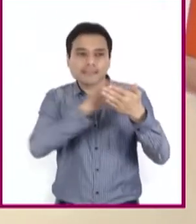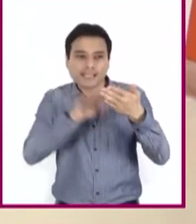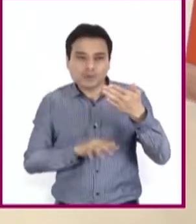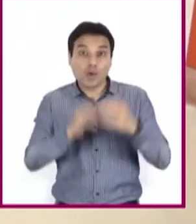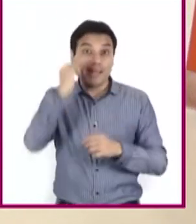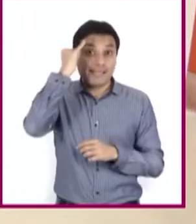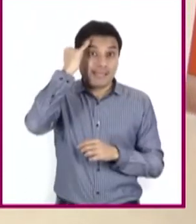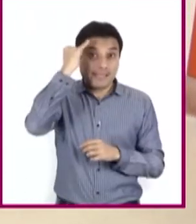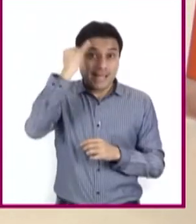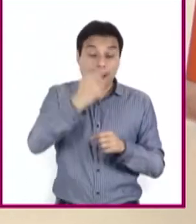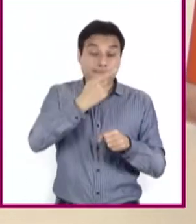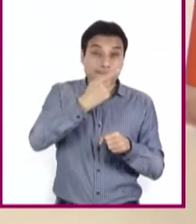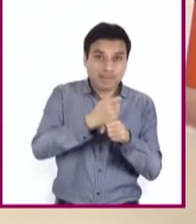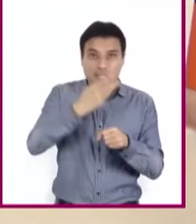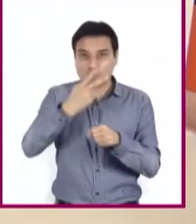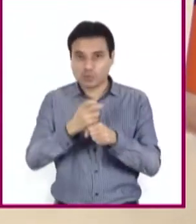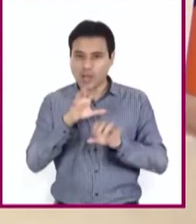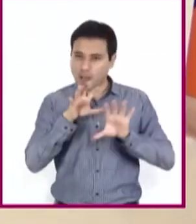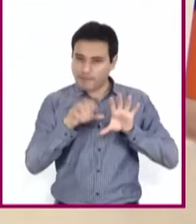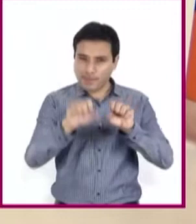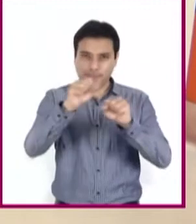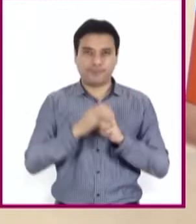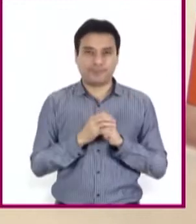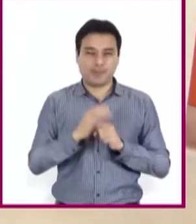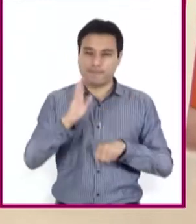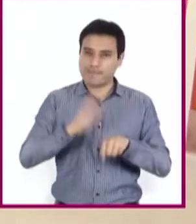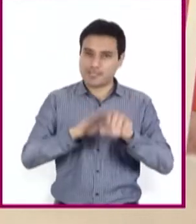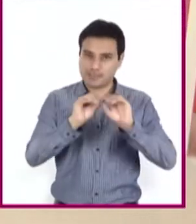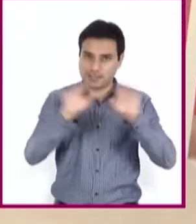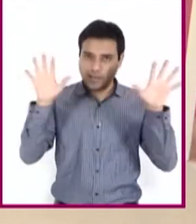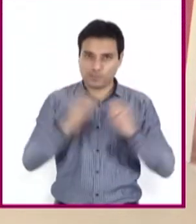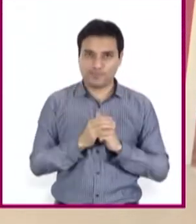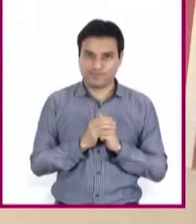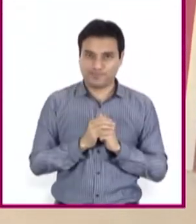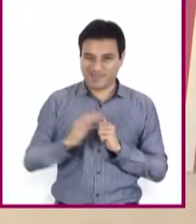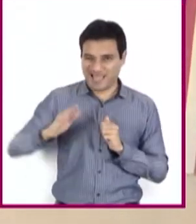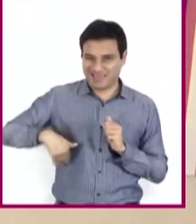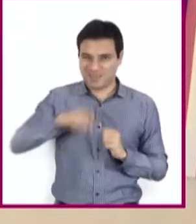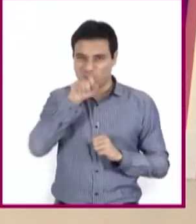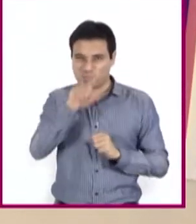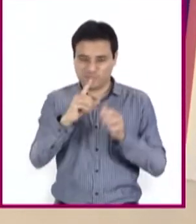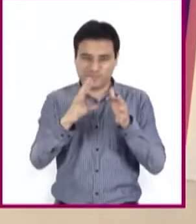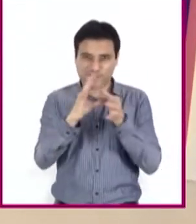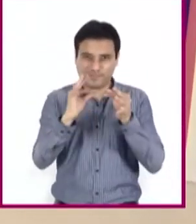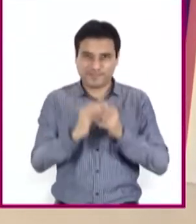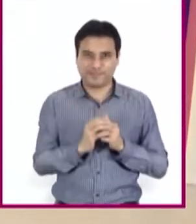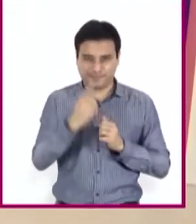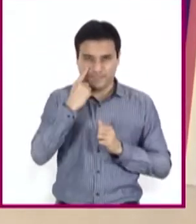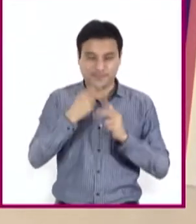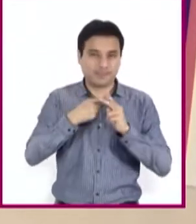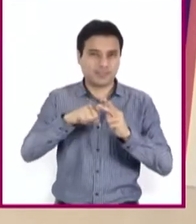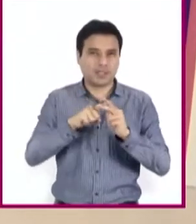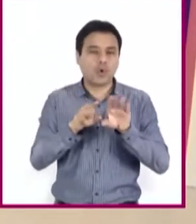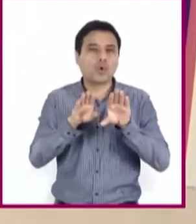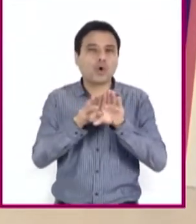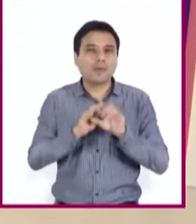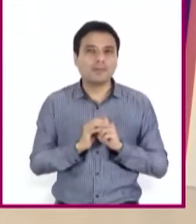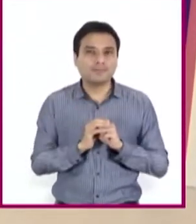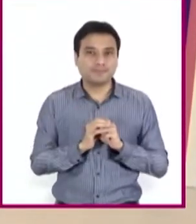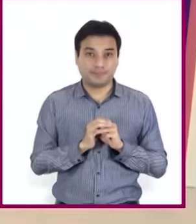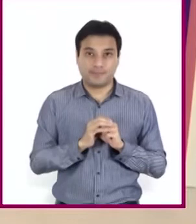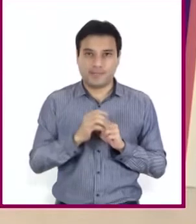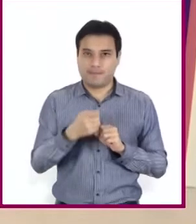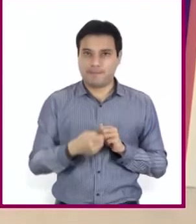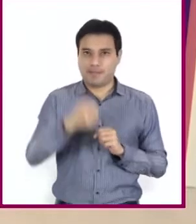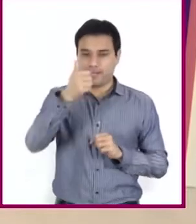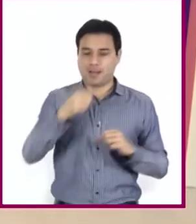textos, les quede aún más claro lo que les expliqué desde un inicio. Vamos a comenzar con el primer reto de